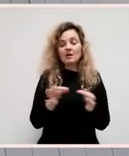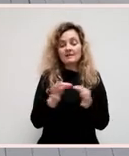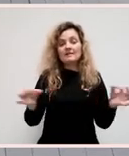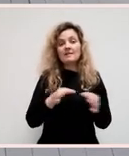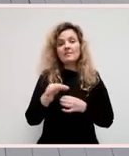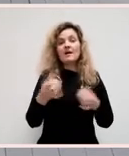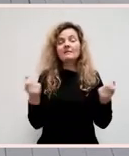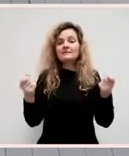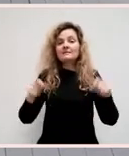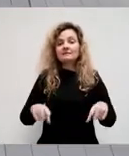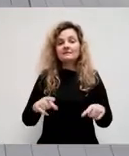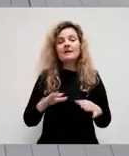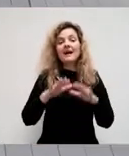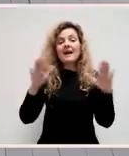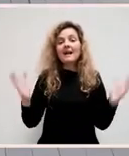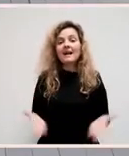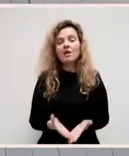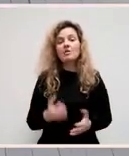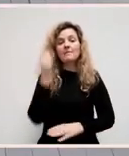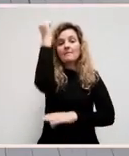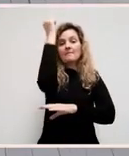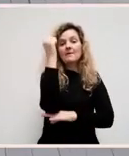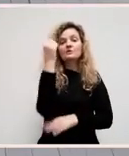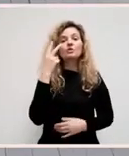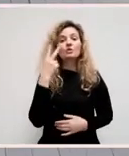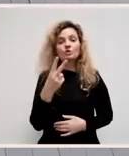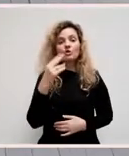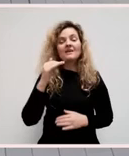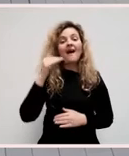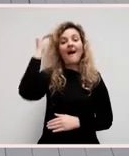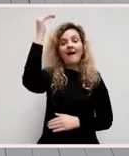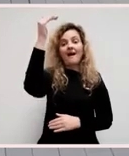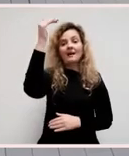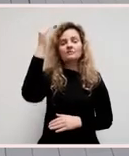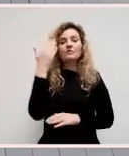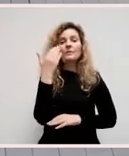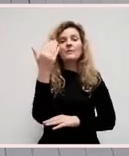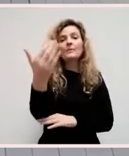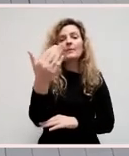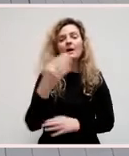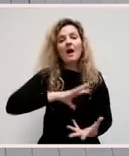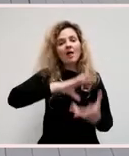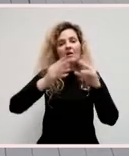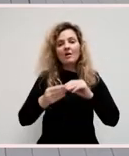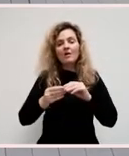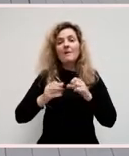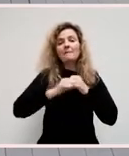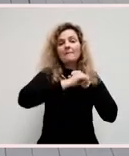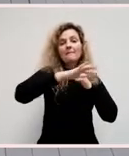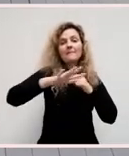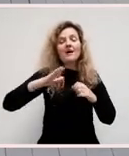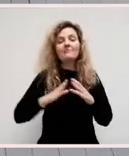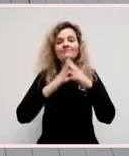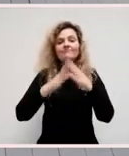de una estructura asimétrica y redondeada a lo menos con dos maestros que probablemente bordas altas es decir un